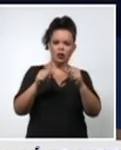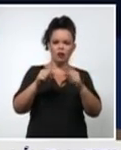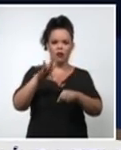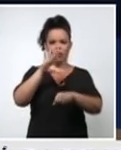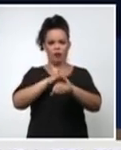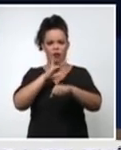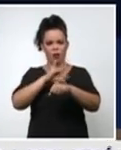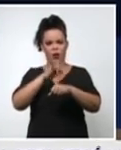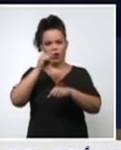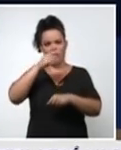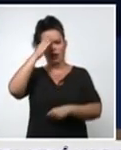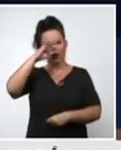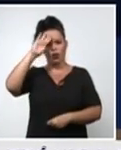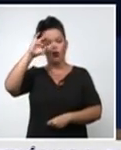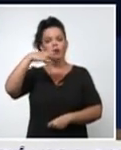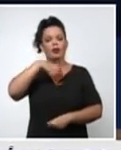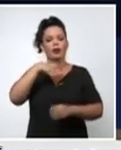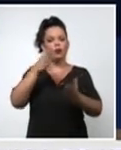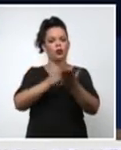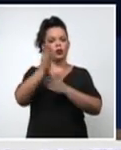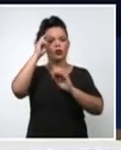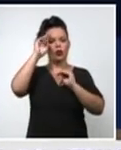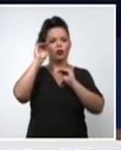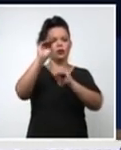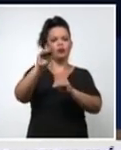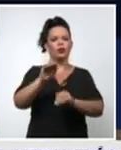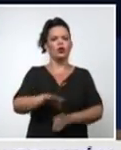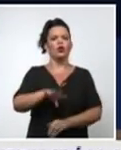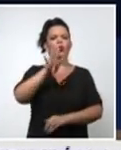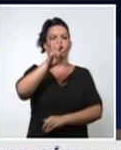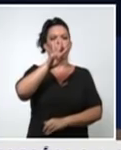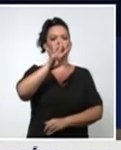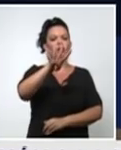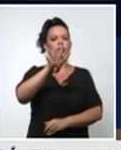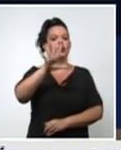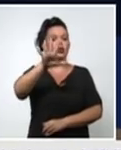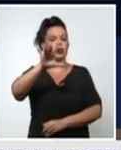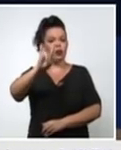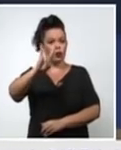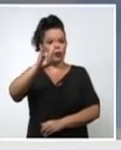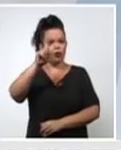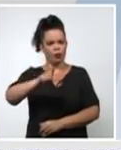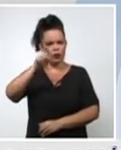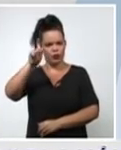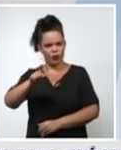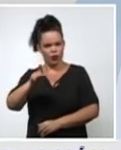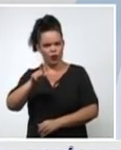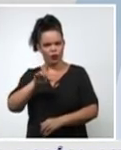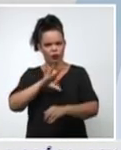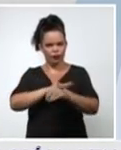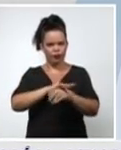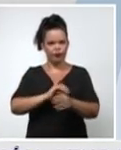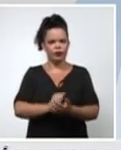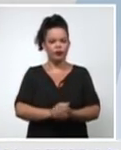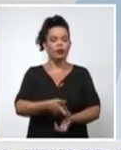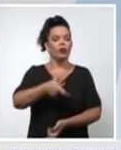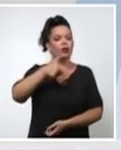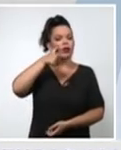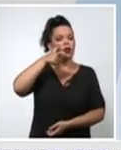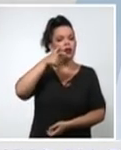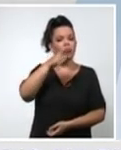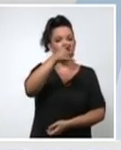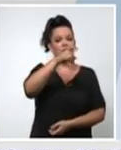tenemos ingresado en nuestros hospitales 459 pacientes. En vigilancia 17,